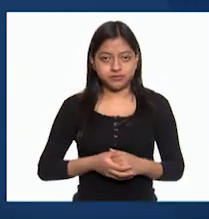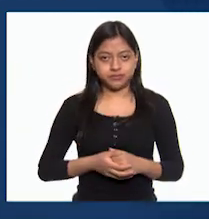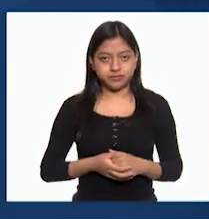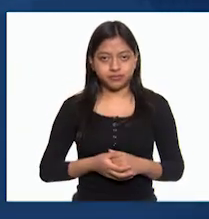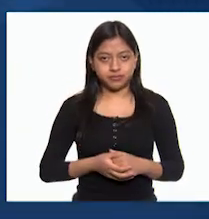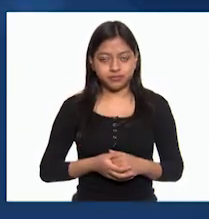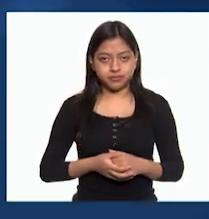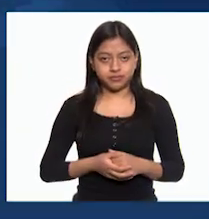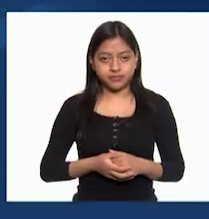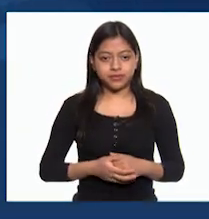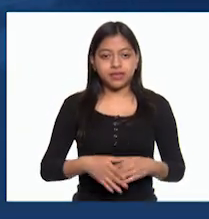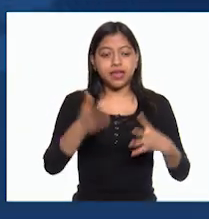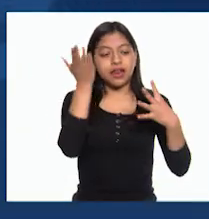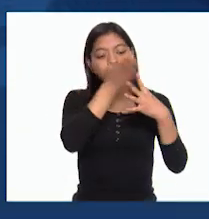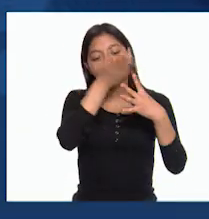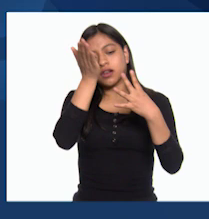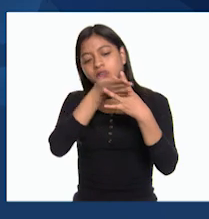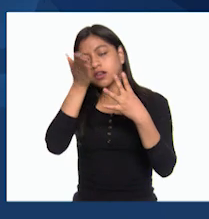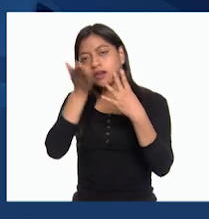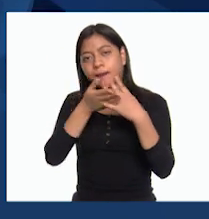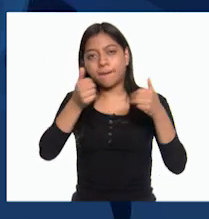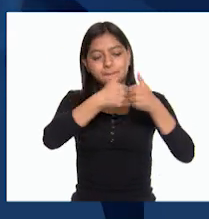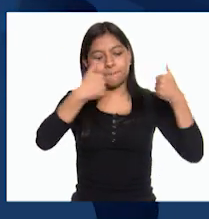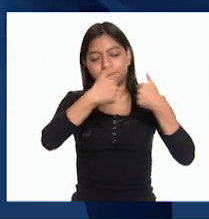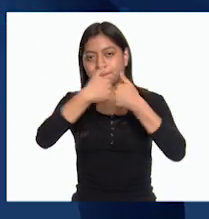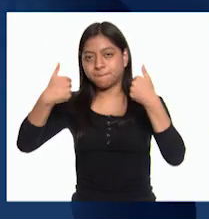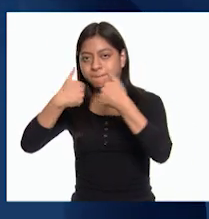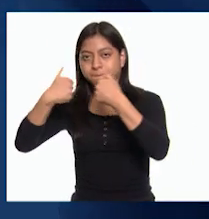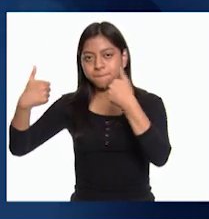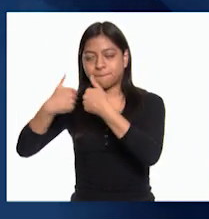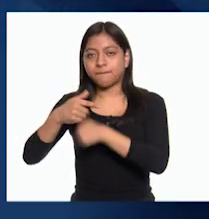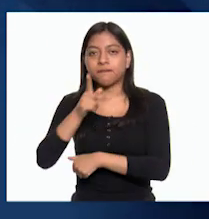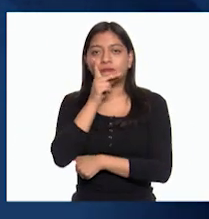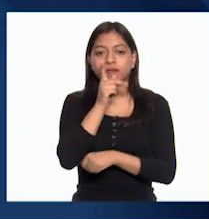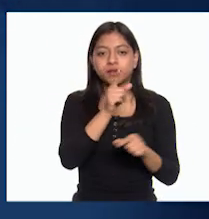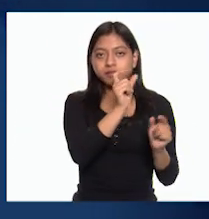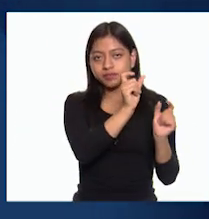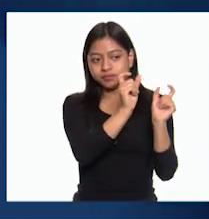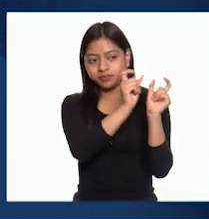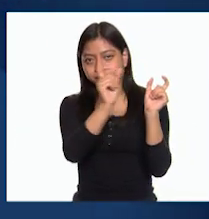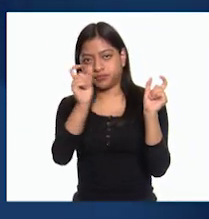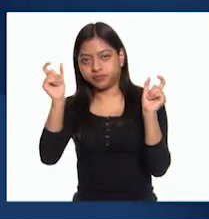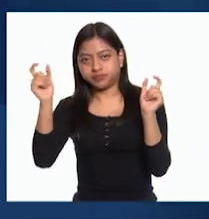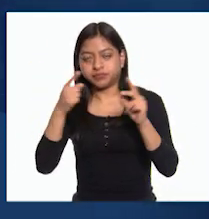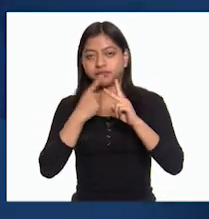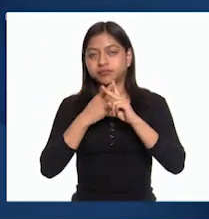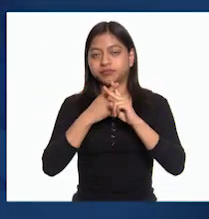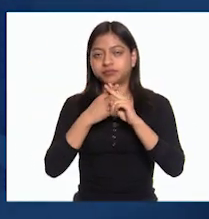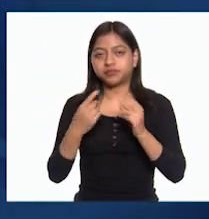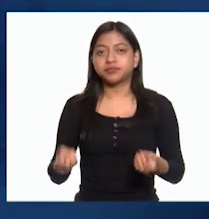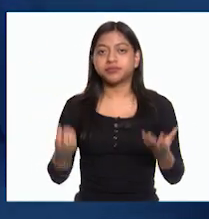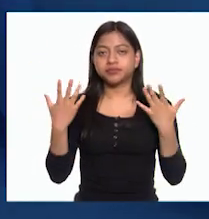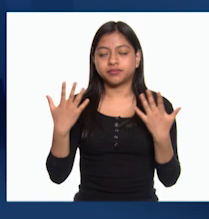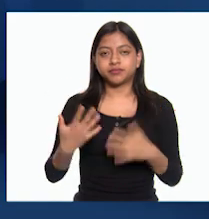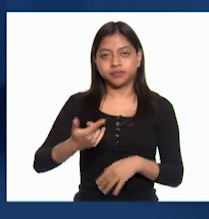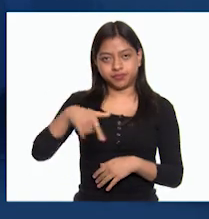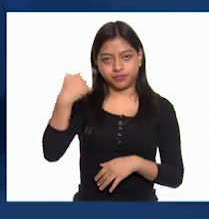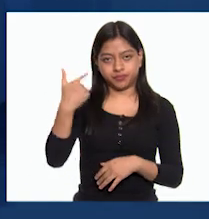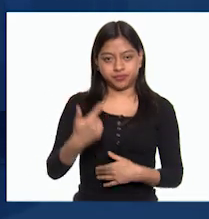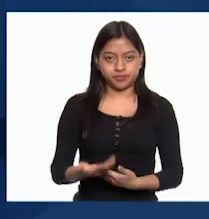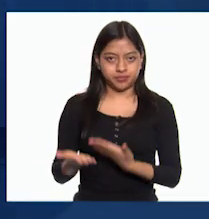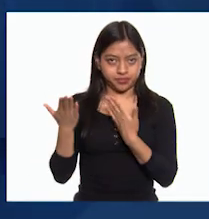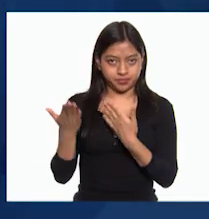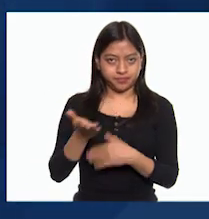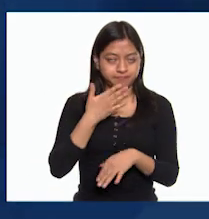pantalla, que mis insomnios nutre y desvanece. Muy bien,